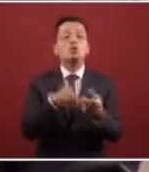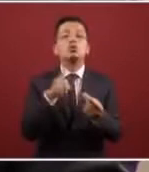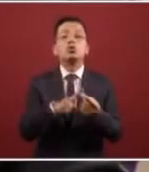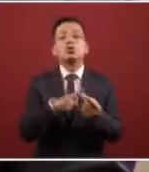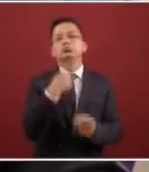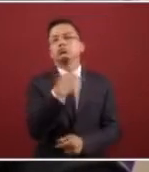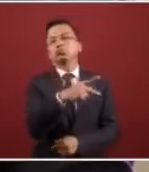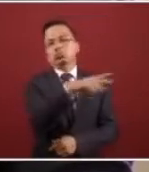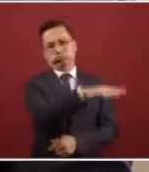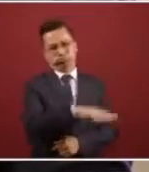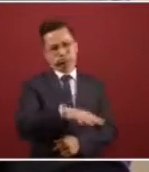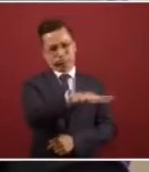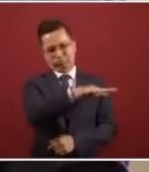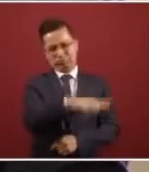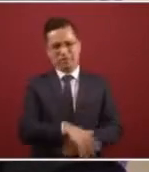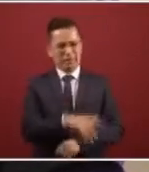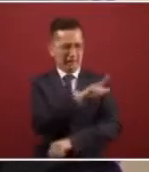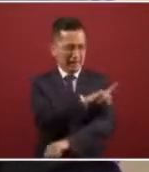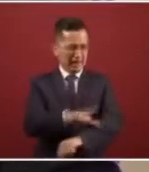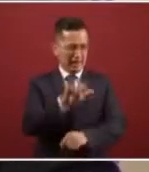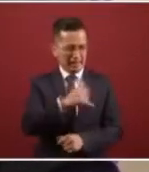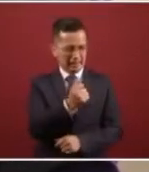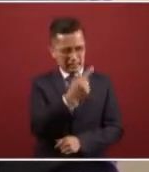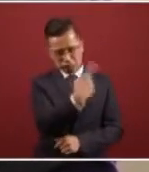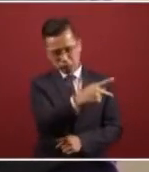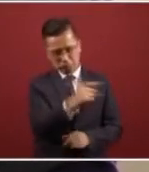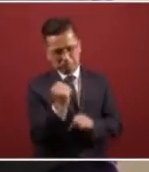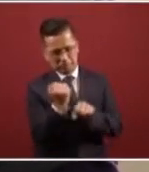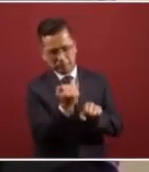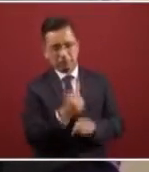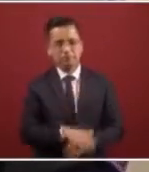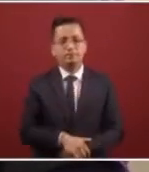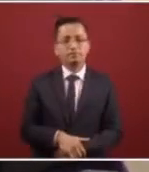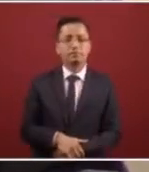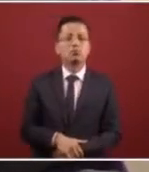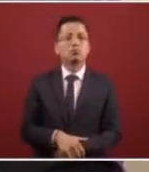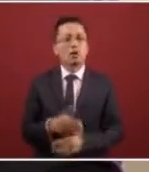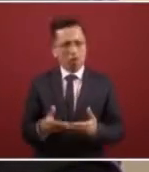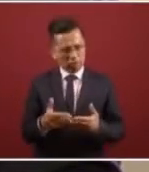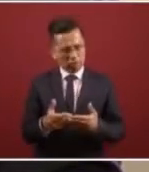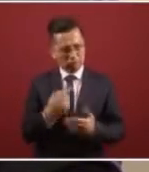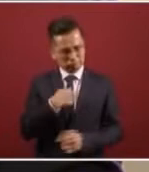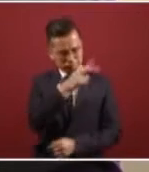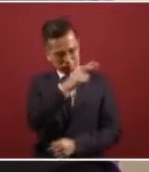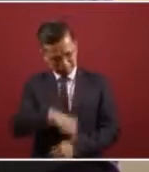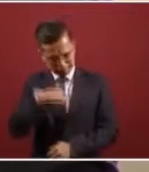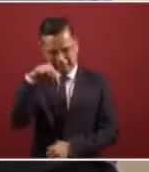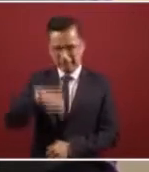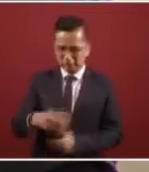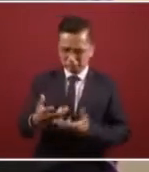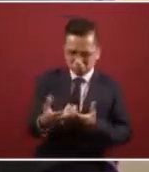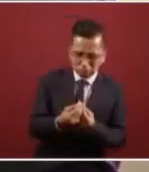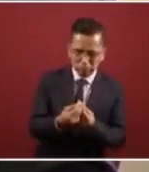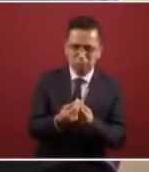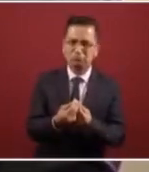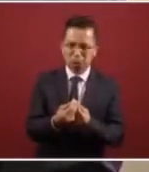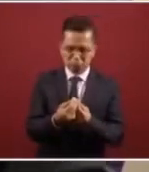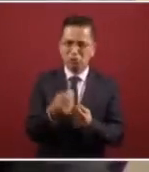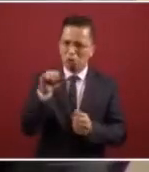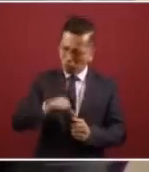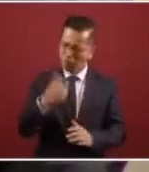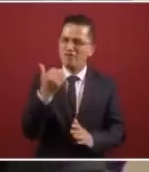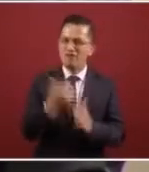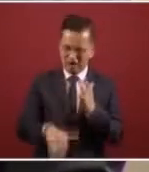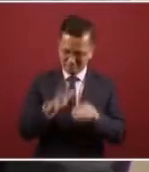juegan. Y ahora estamos aquí con ustedes y todavía tenemos trabajo, pero ¿saben